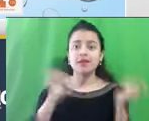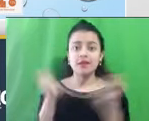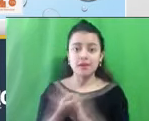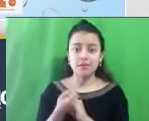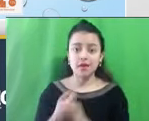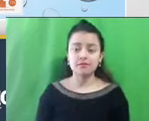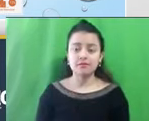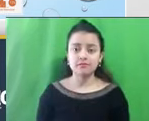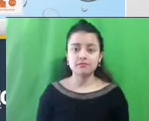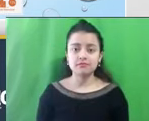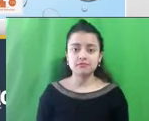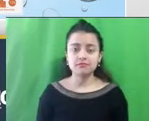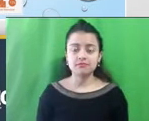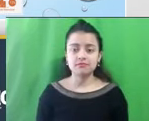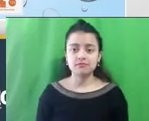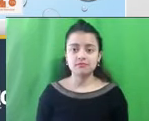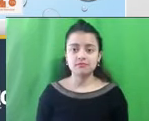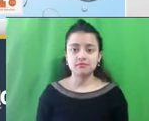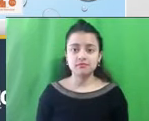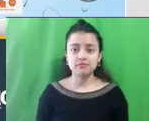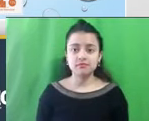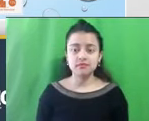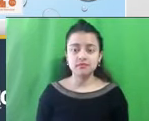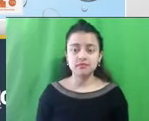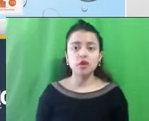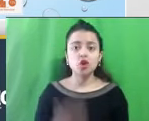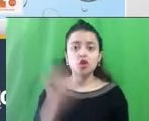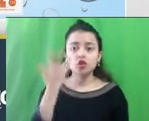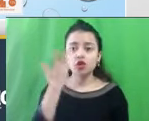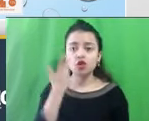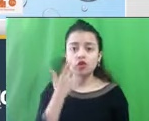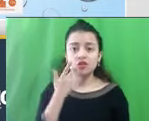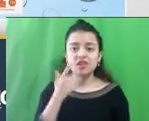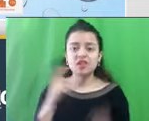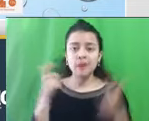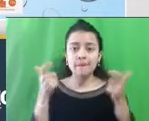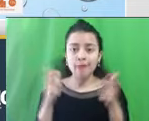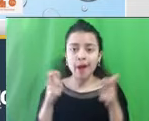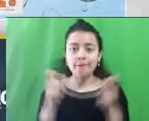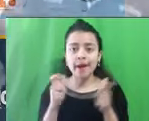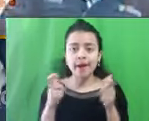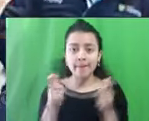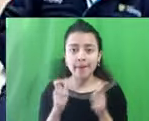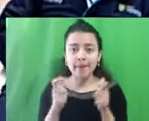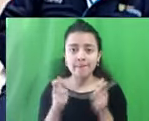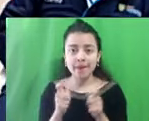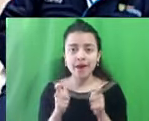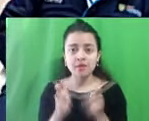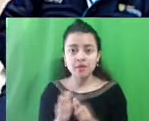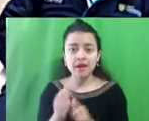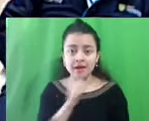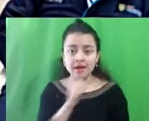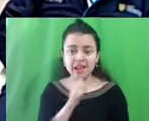son 250 pesos nomás que tenemos disponibles para administrar el agua. Esa es la esencia nuestra, esa es nuestra función.